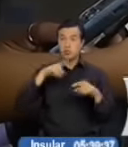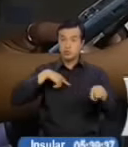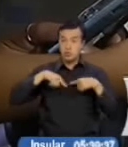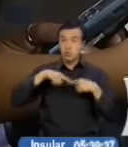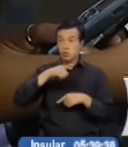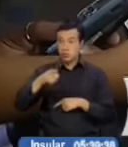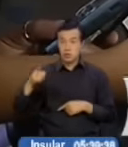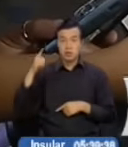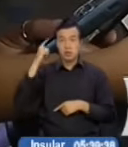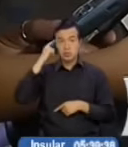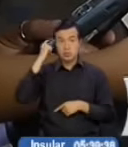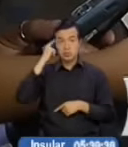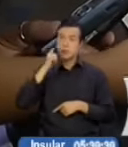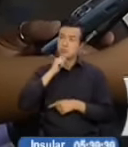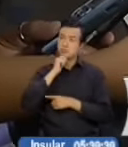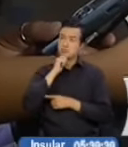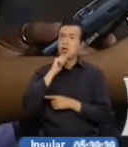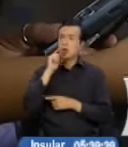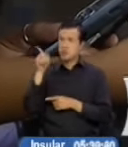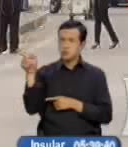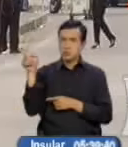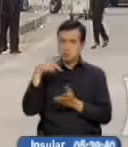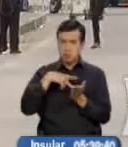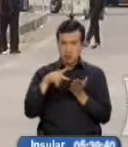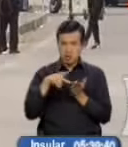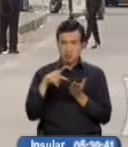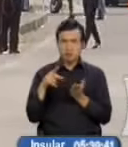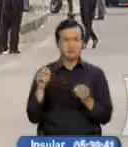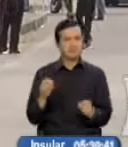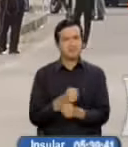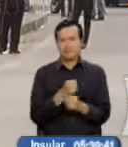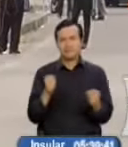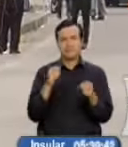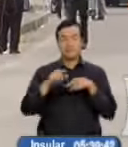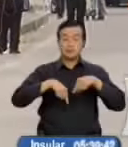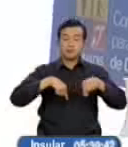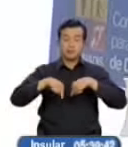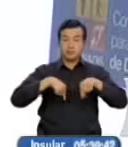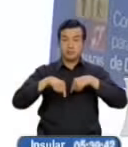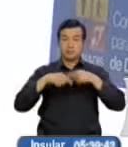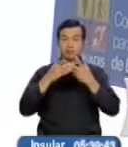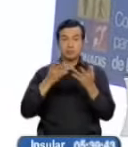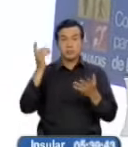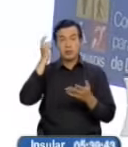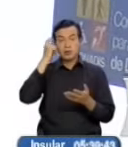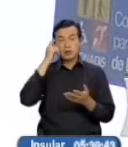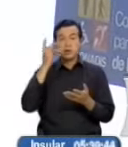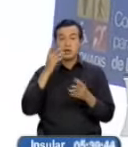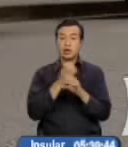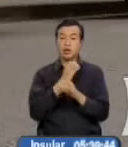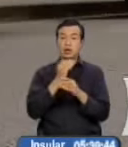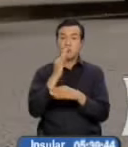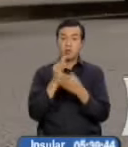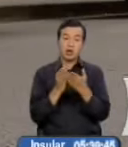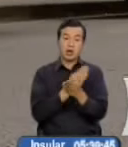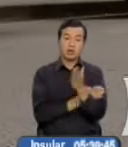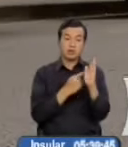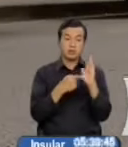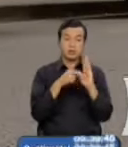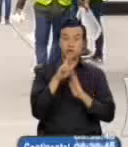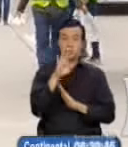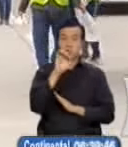que estén en condiciones de pagar ese seguro. En el caso del transporte, las operadoras no considerarán en el cálculo del anticipo del impuesto a